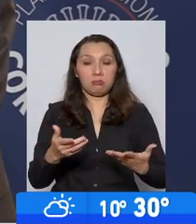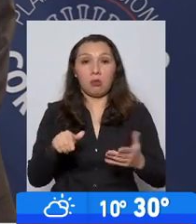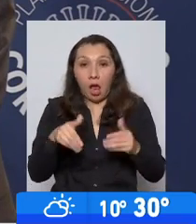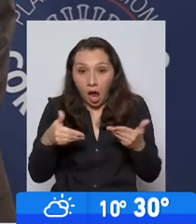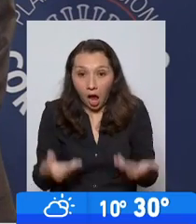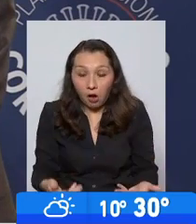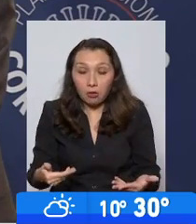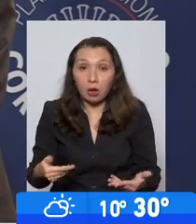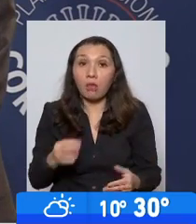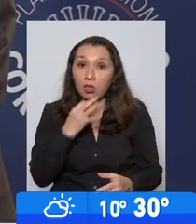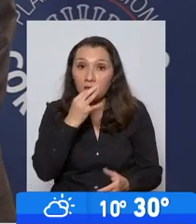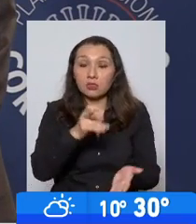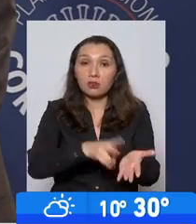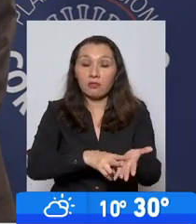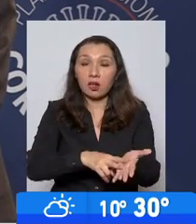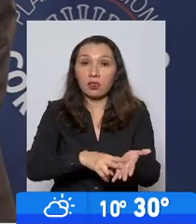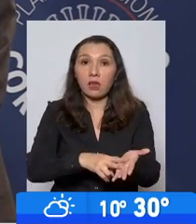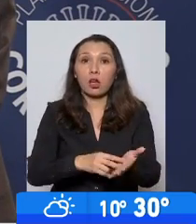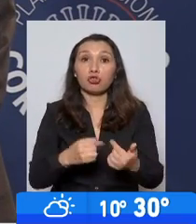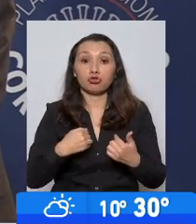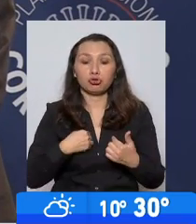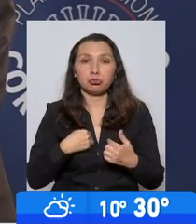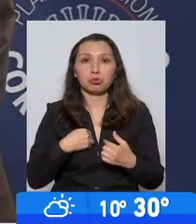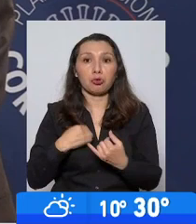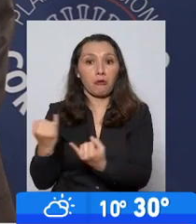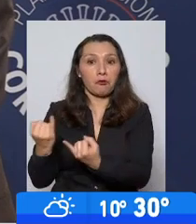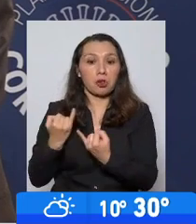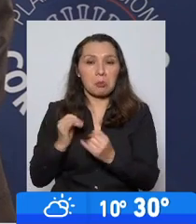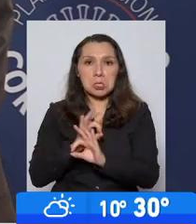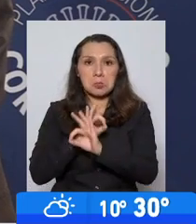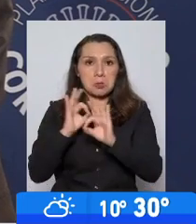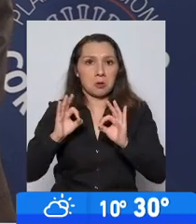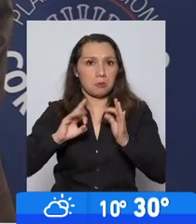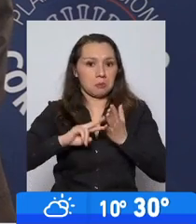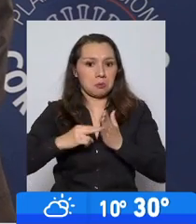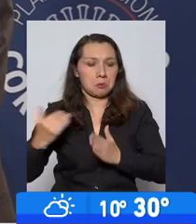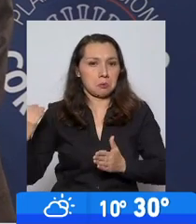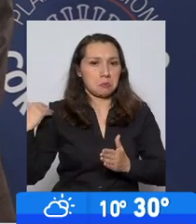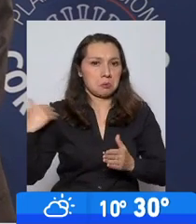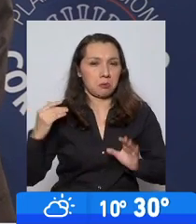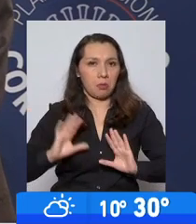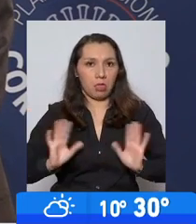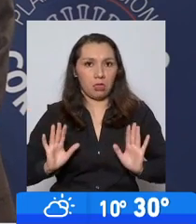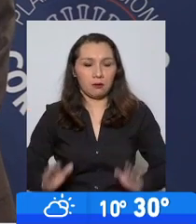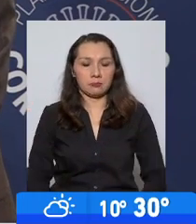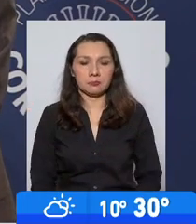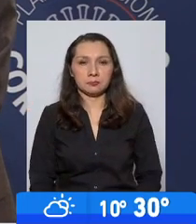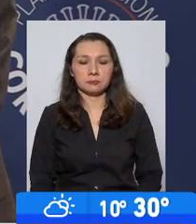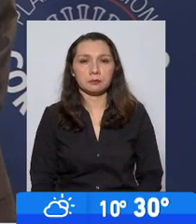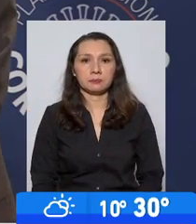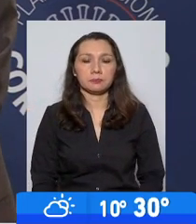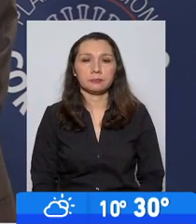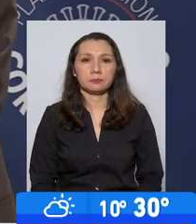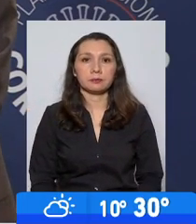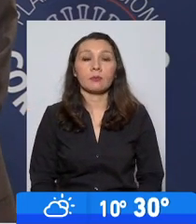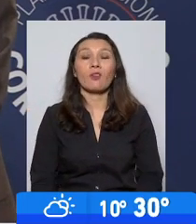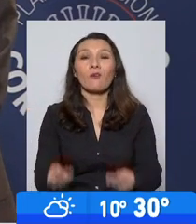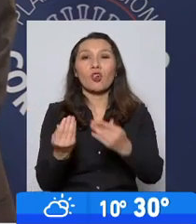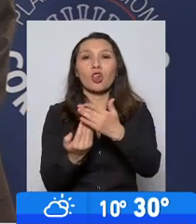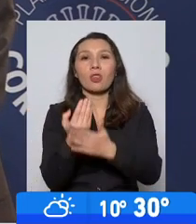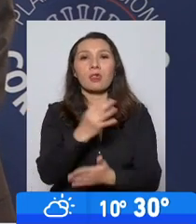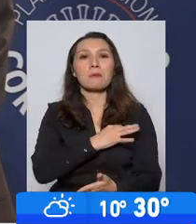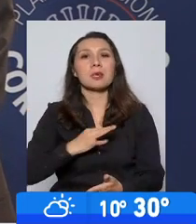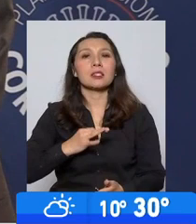el momento, tengo que reconocerlo, yo no he sido informado de tal hecho. Buen día,